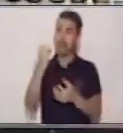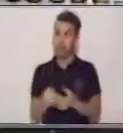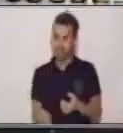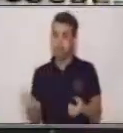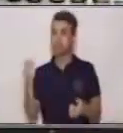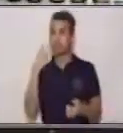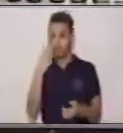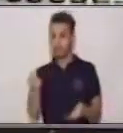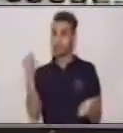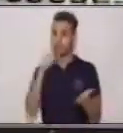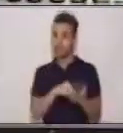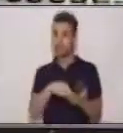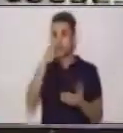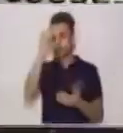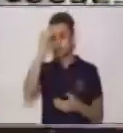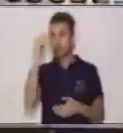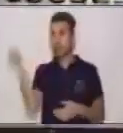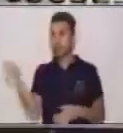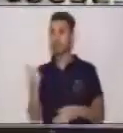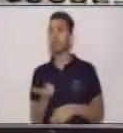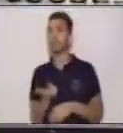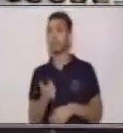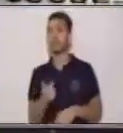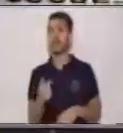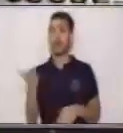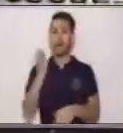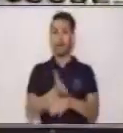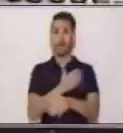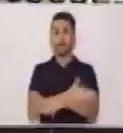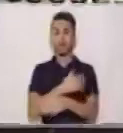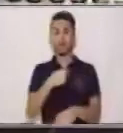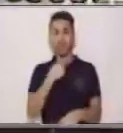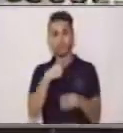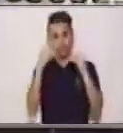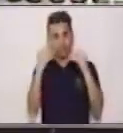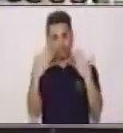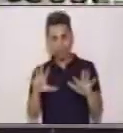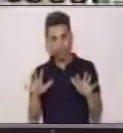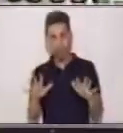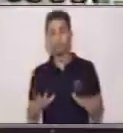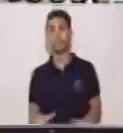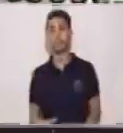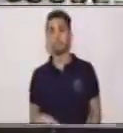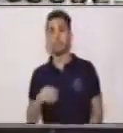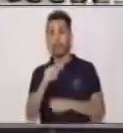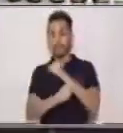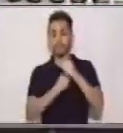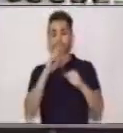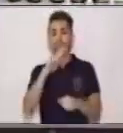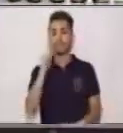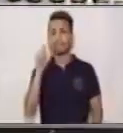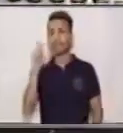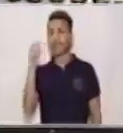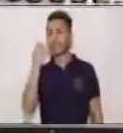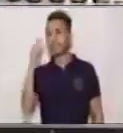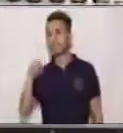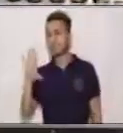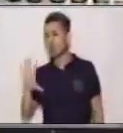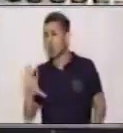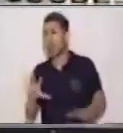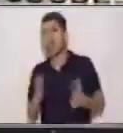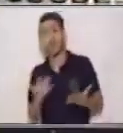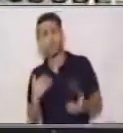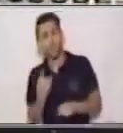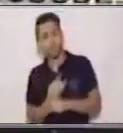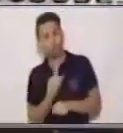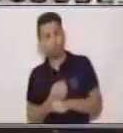maestro o maestra te lo ha enseñado antes. Una fracción, recuerda, ¿cómo utilizamos las fracciones? ¿Será que la utilizamos en nuestra